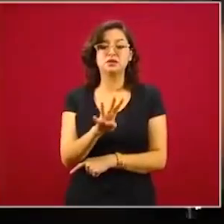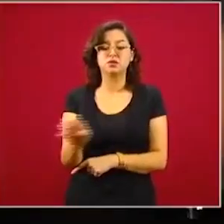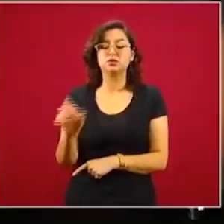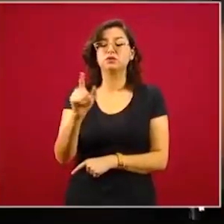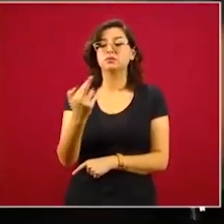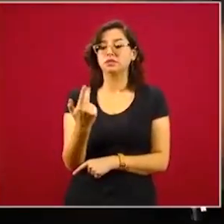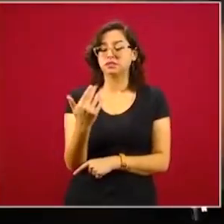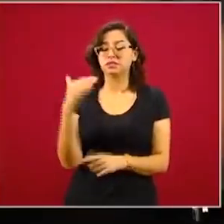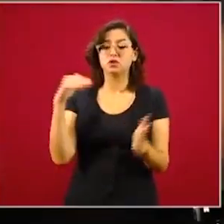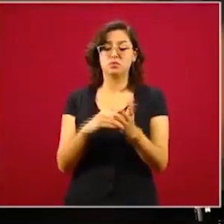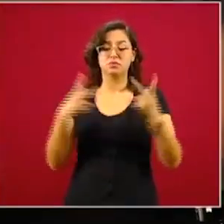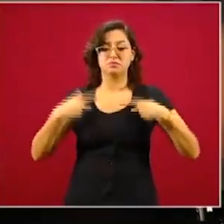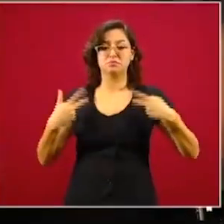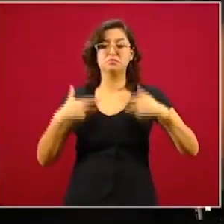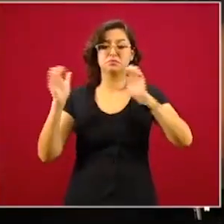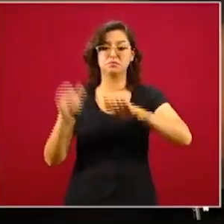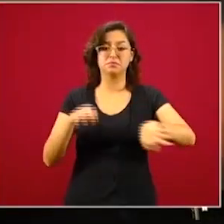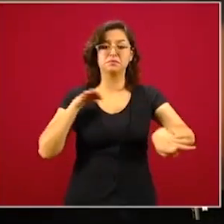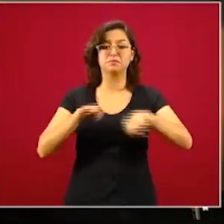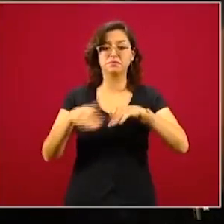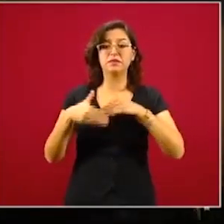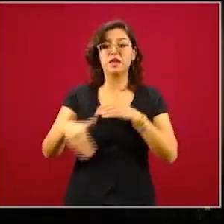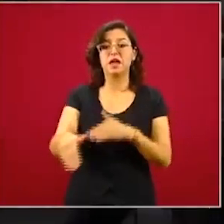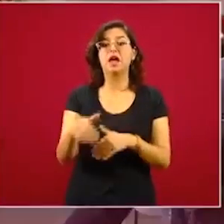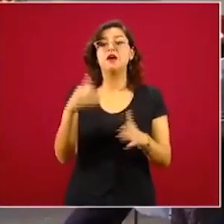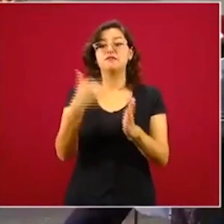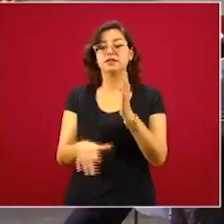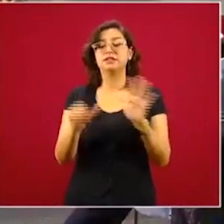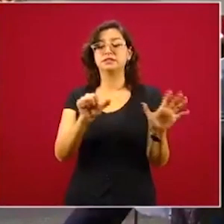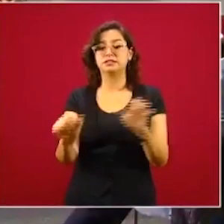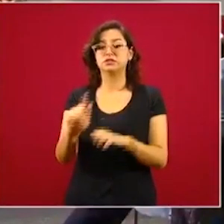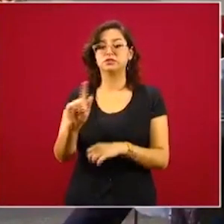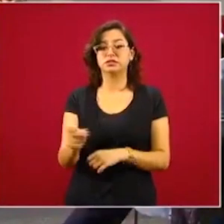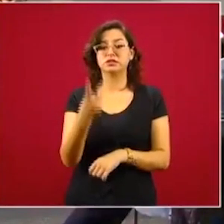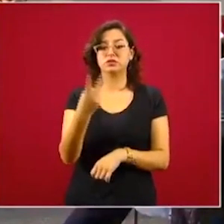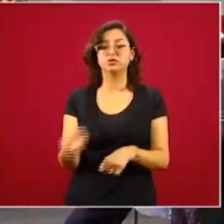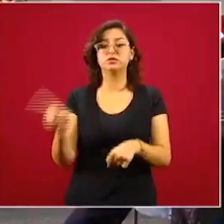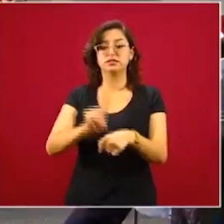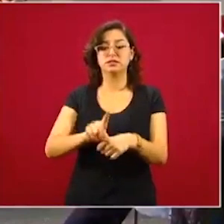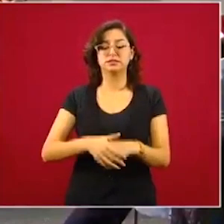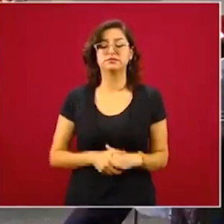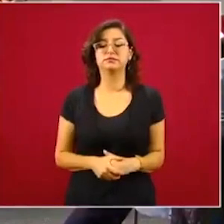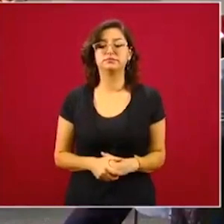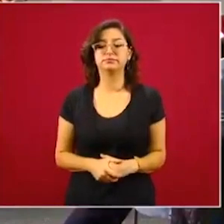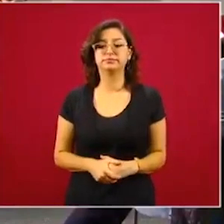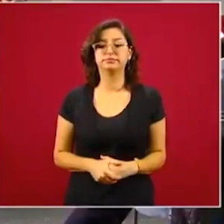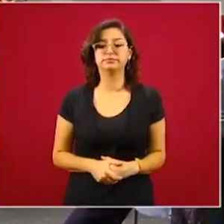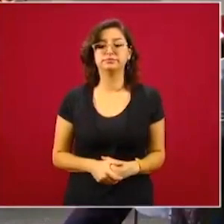Faltan 672 días de construcción. Gobierno de México.